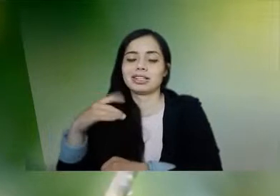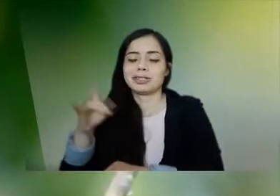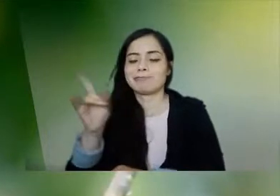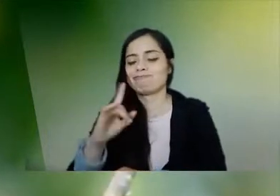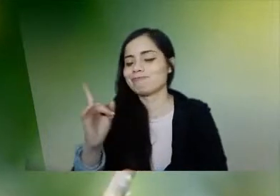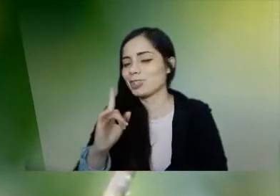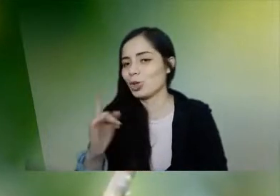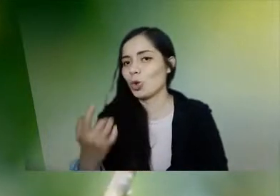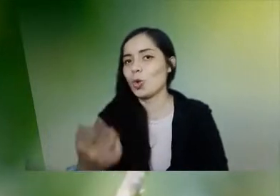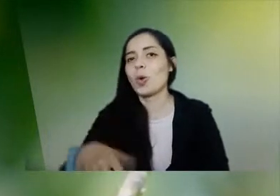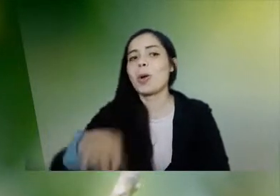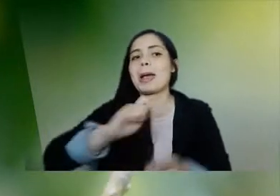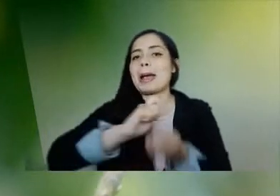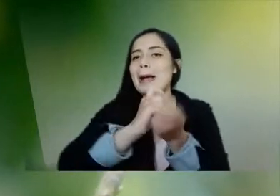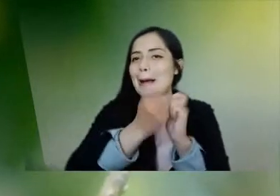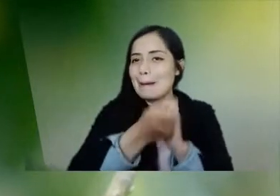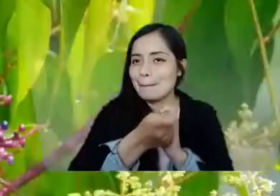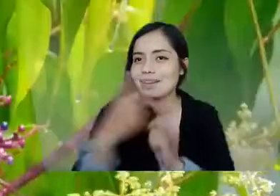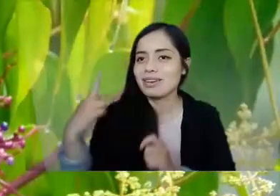evolutivos.